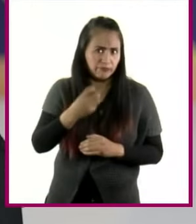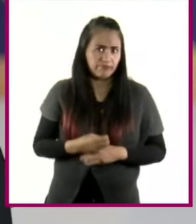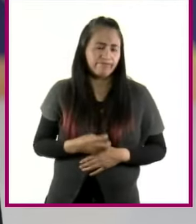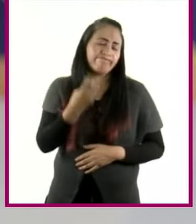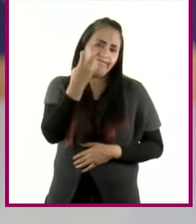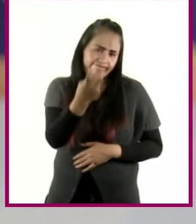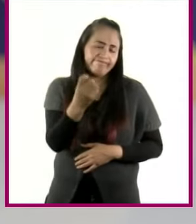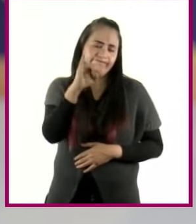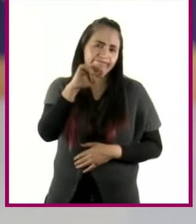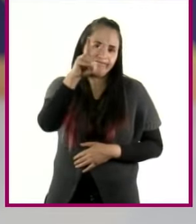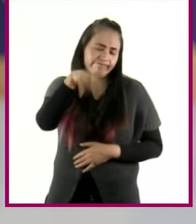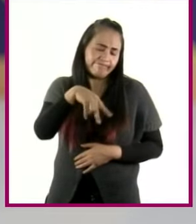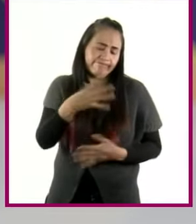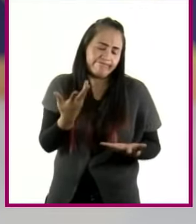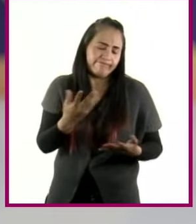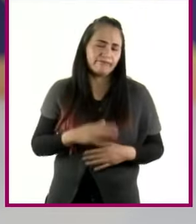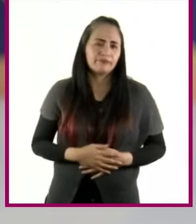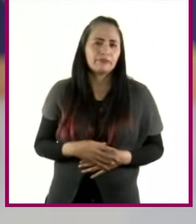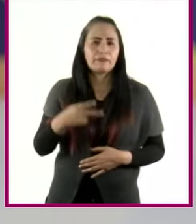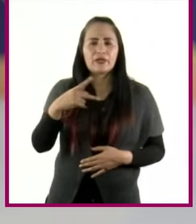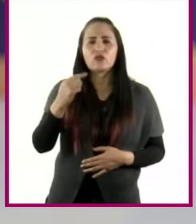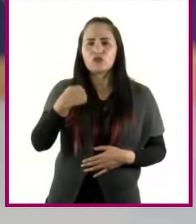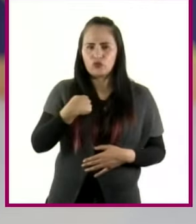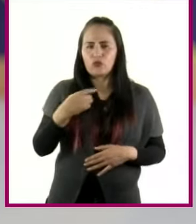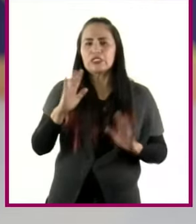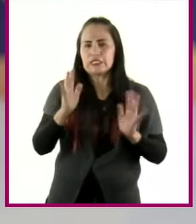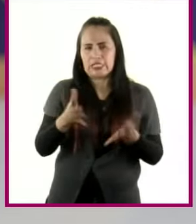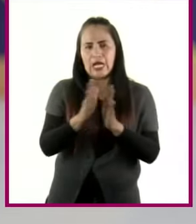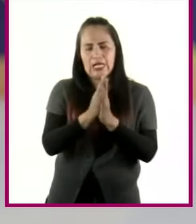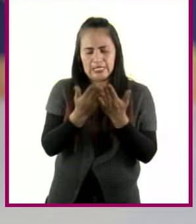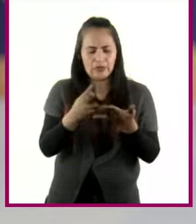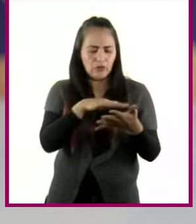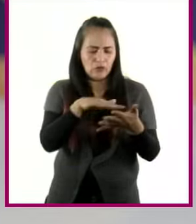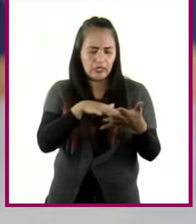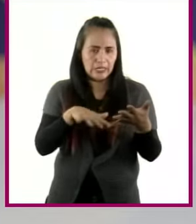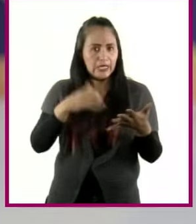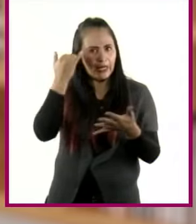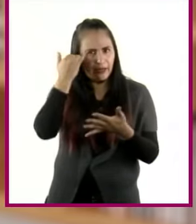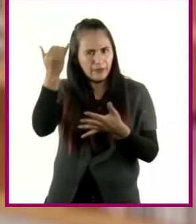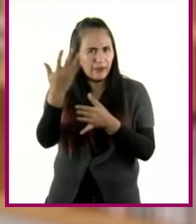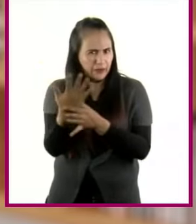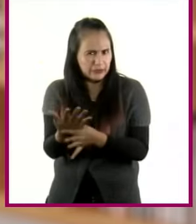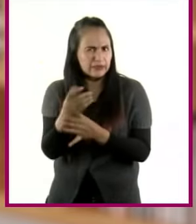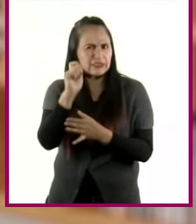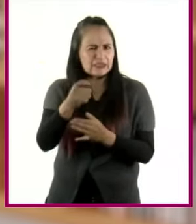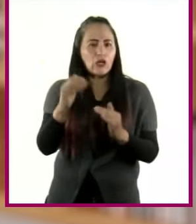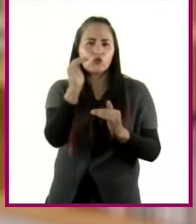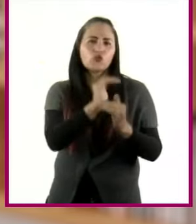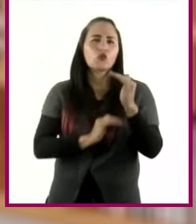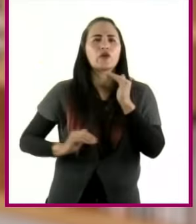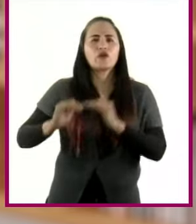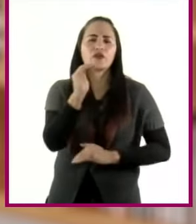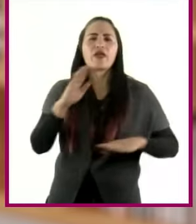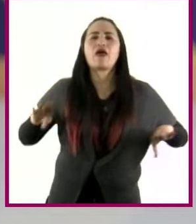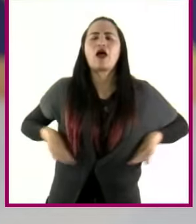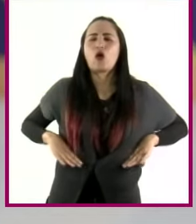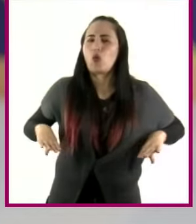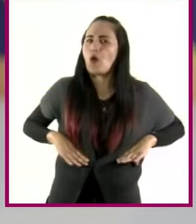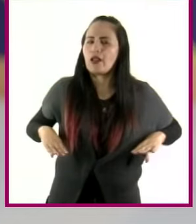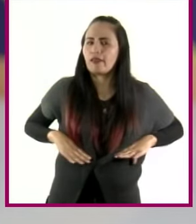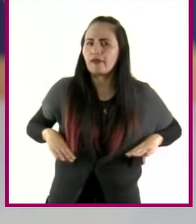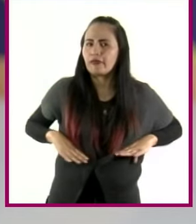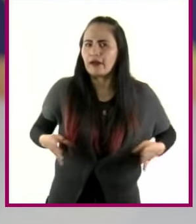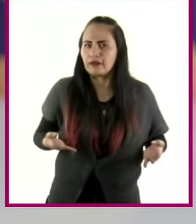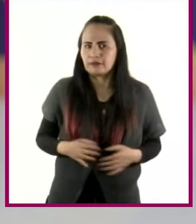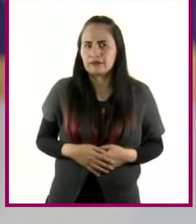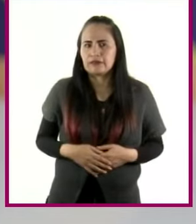punto. Pero ahora que ya leí el libro, puedo decir que el autor se refiere a una superioridad en el comportamiento, a algo